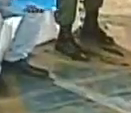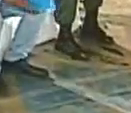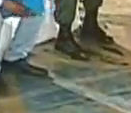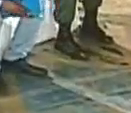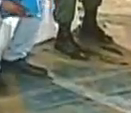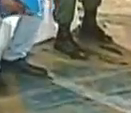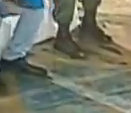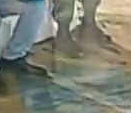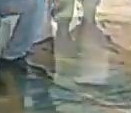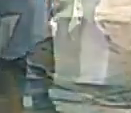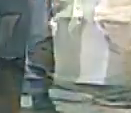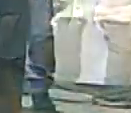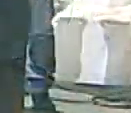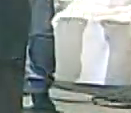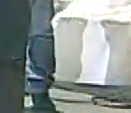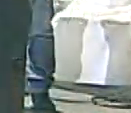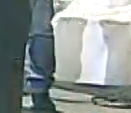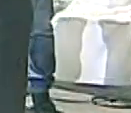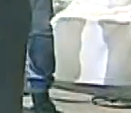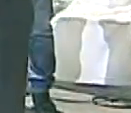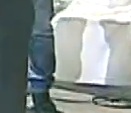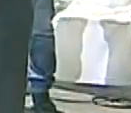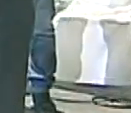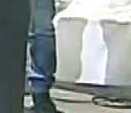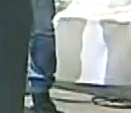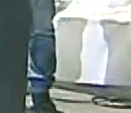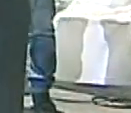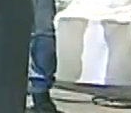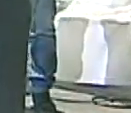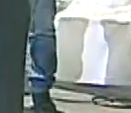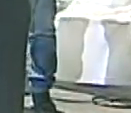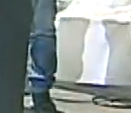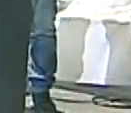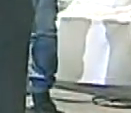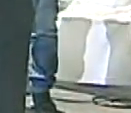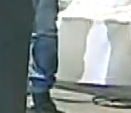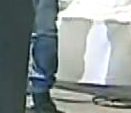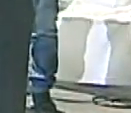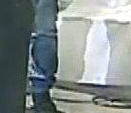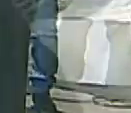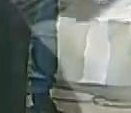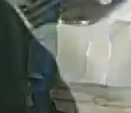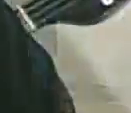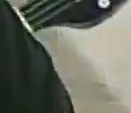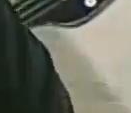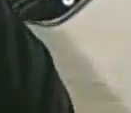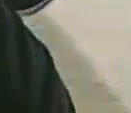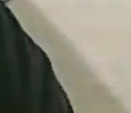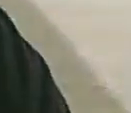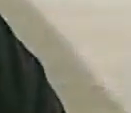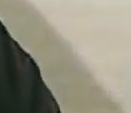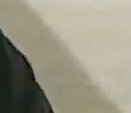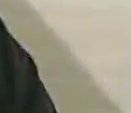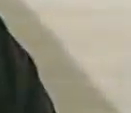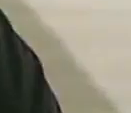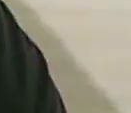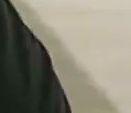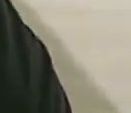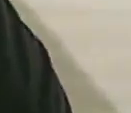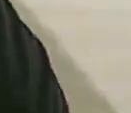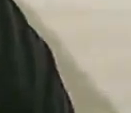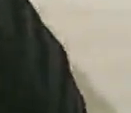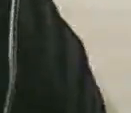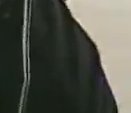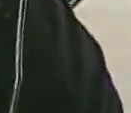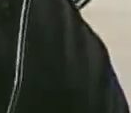ya lo ve, viva nuestra patria y el compromiso es de usted. Gracias también, presidente, nuevamente le daré por apoyar